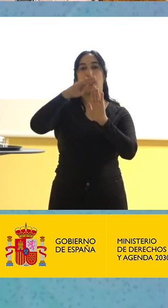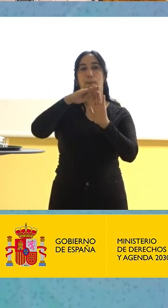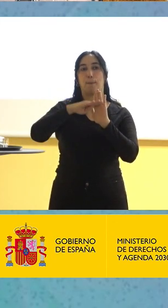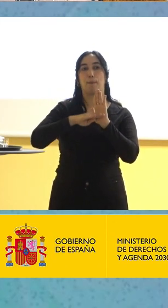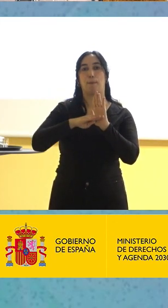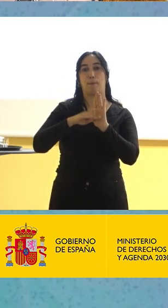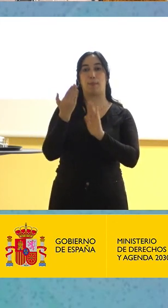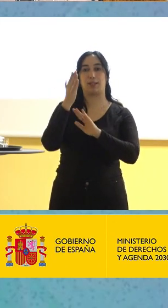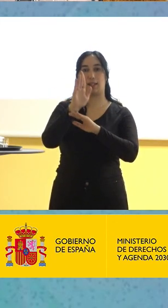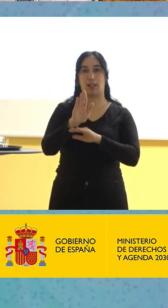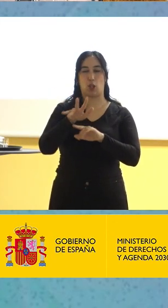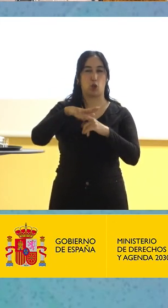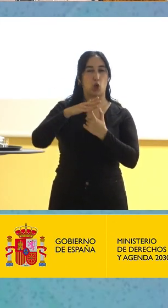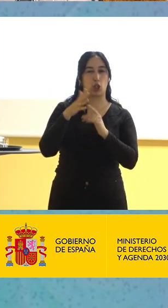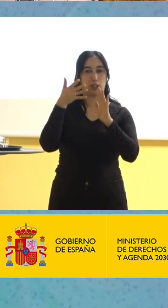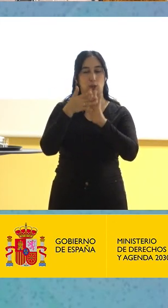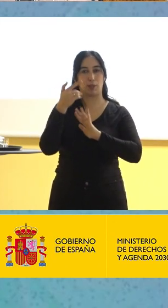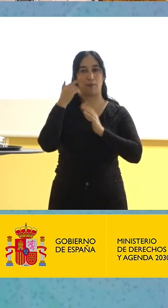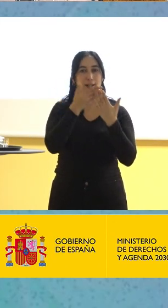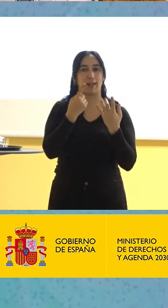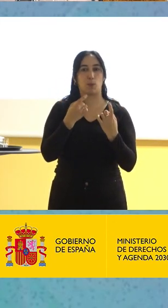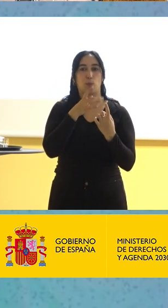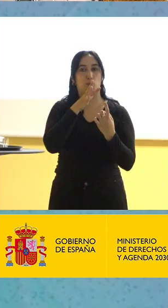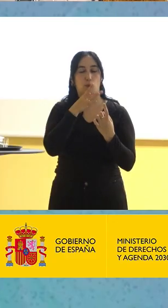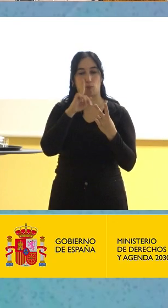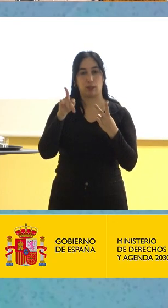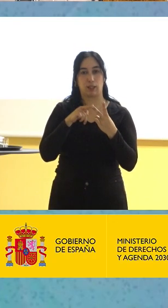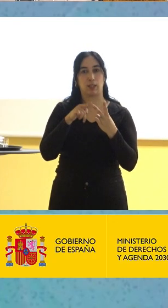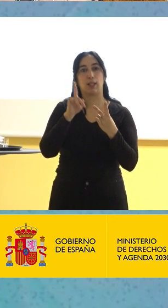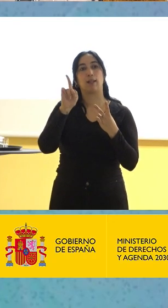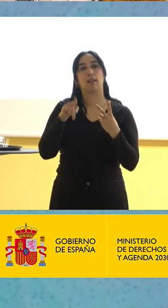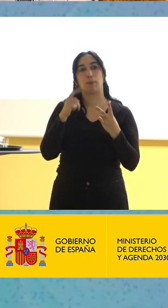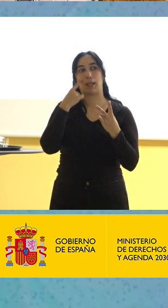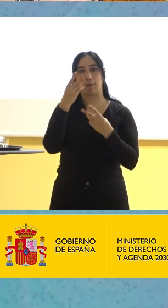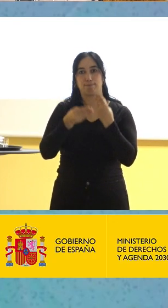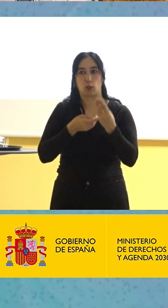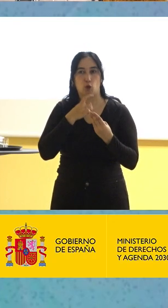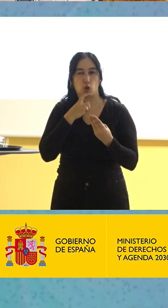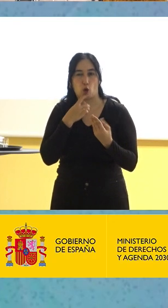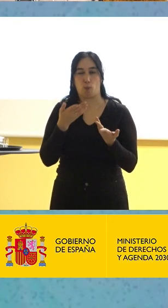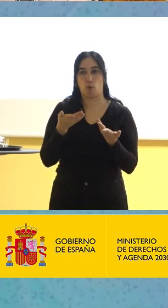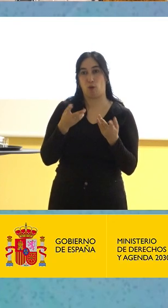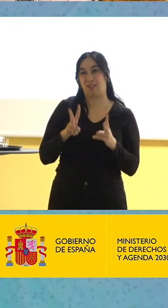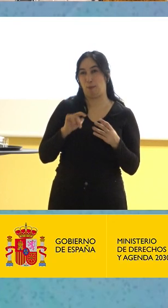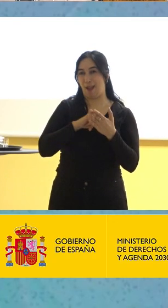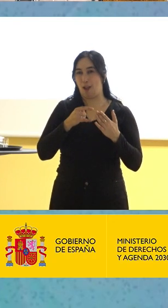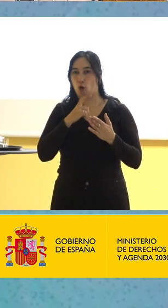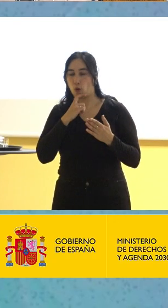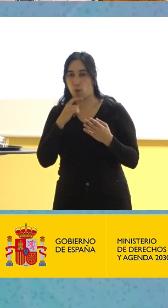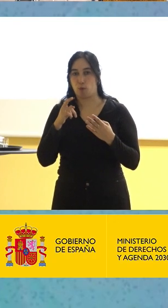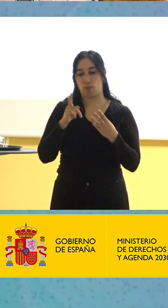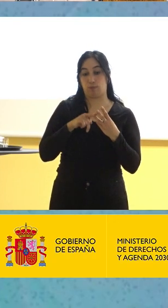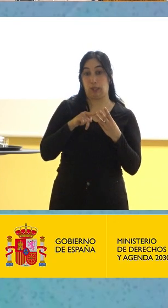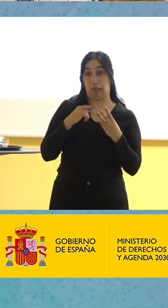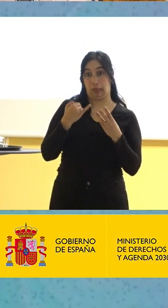la que era una contextualización de por qué este estudio es relevante. Después contaré cómo lo hemos hecho, ¿no? Esa parte de la metodología, para